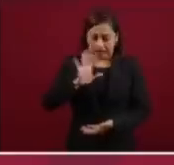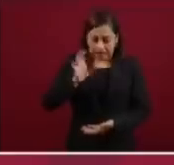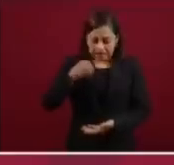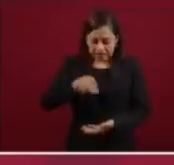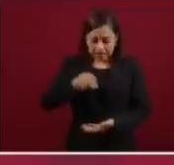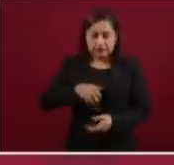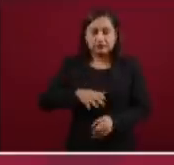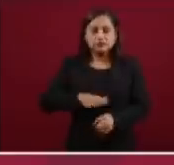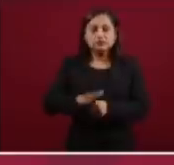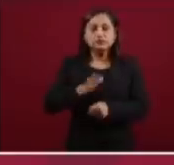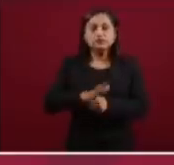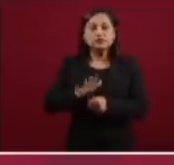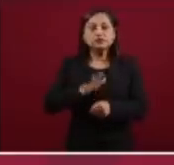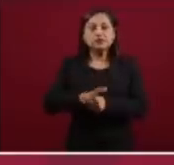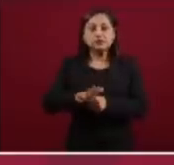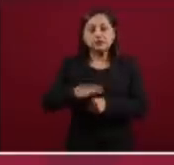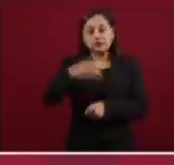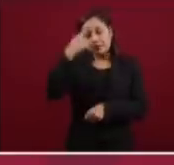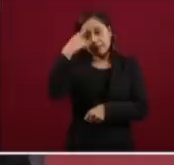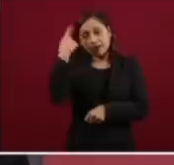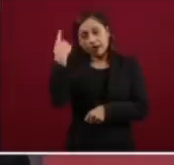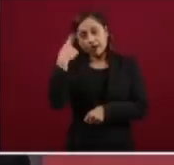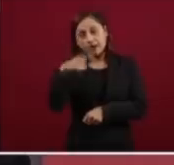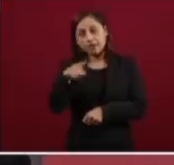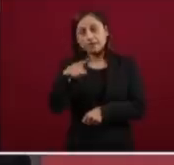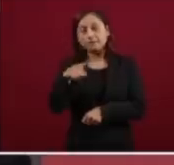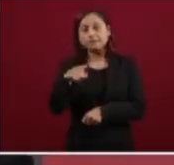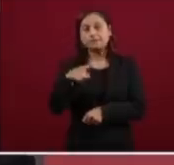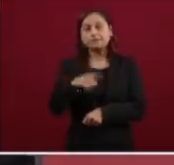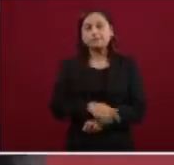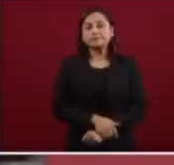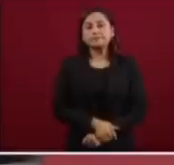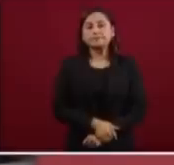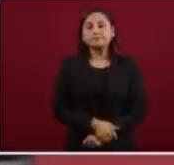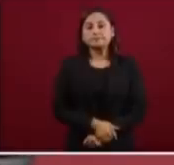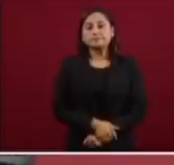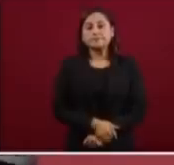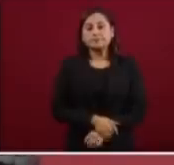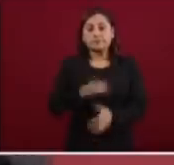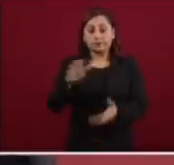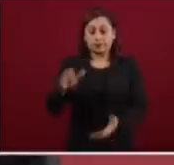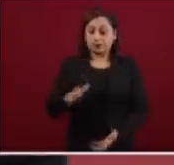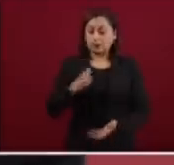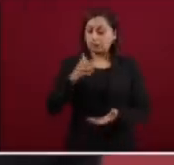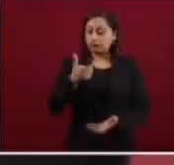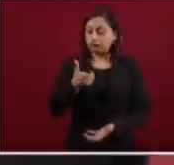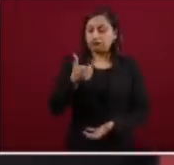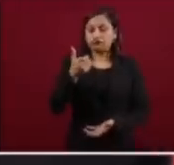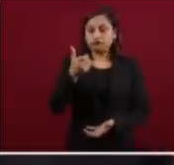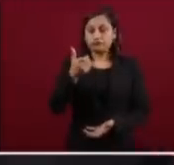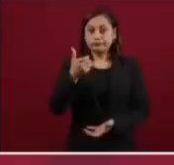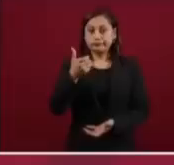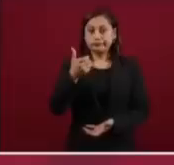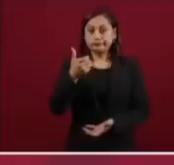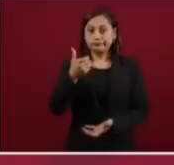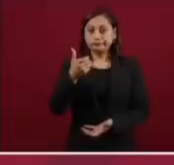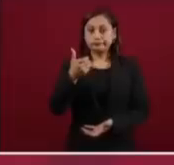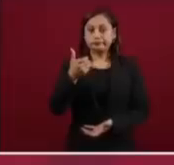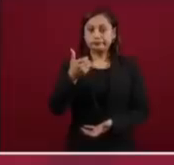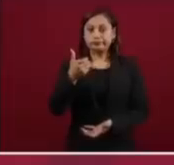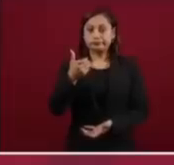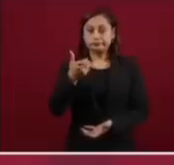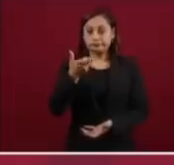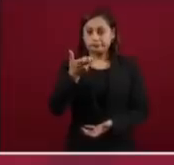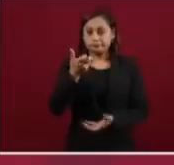supuestamente más dinero hacemos una bolsa con eso